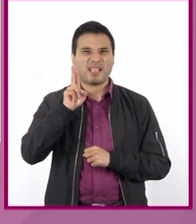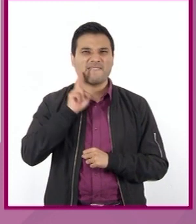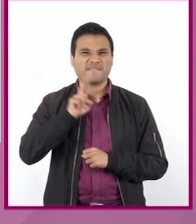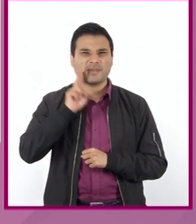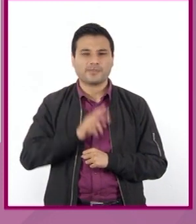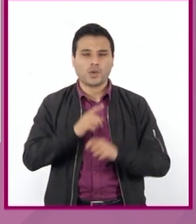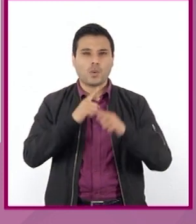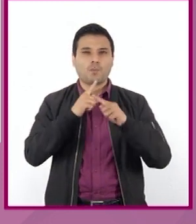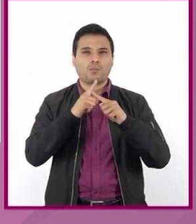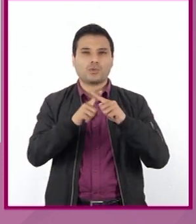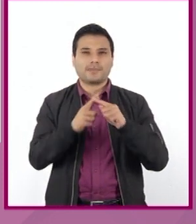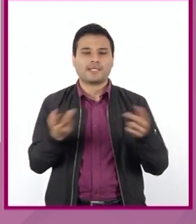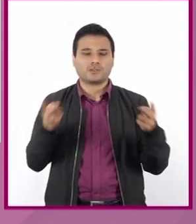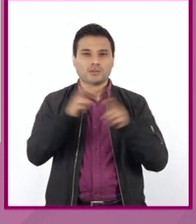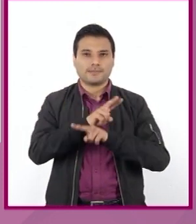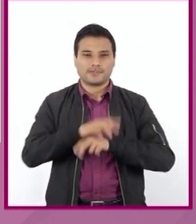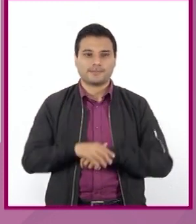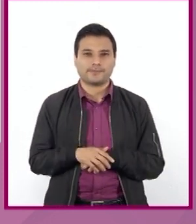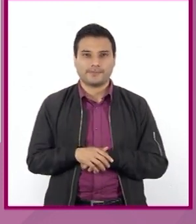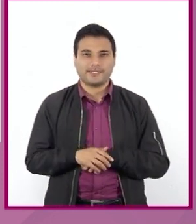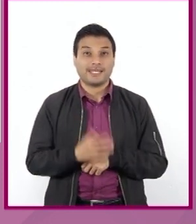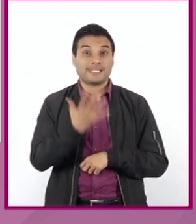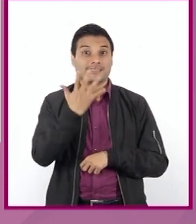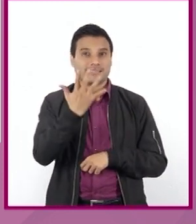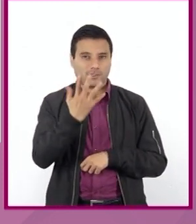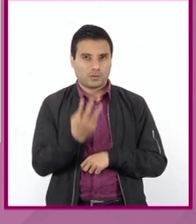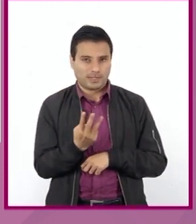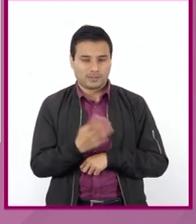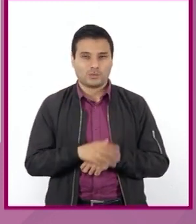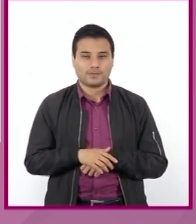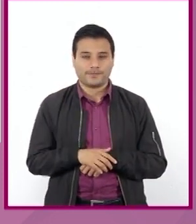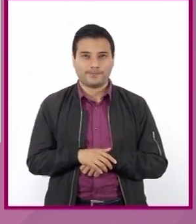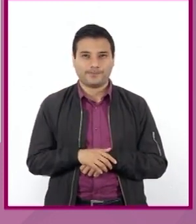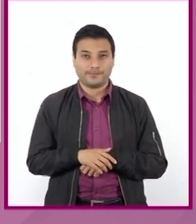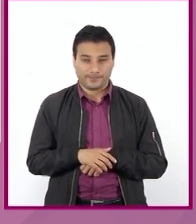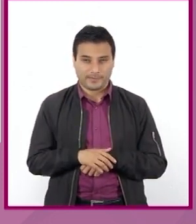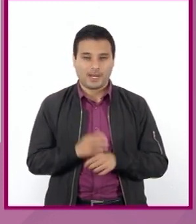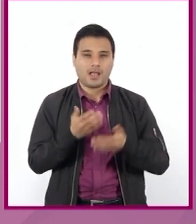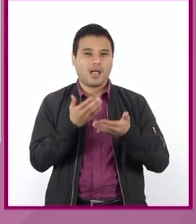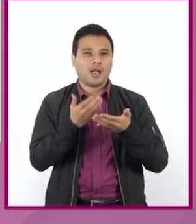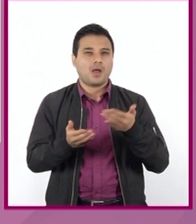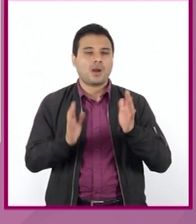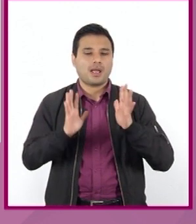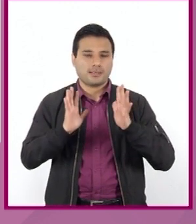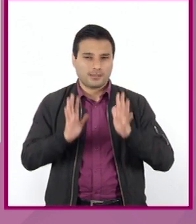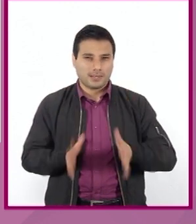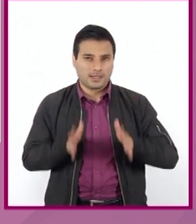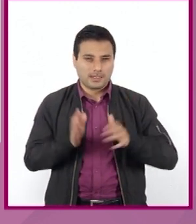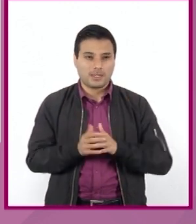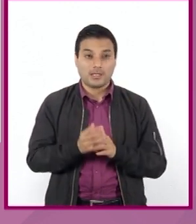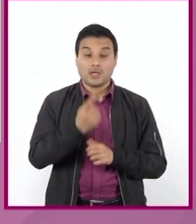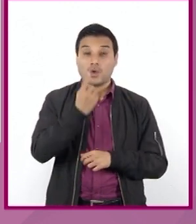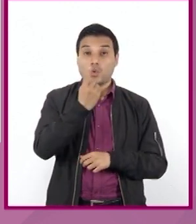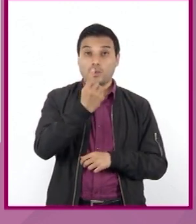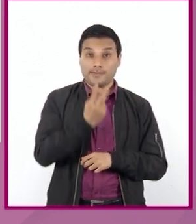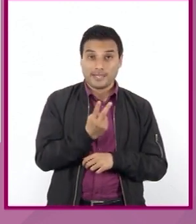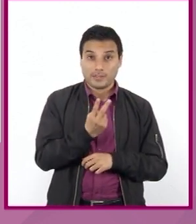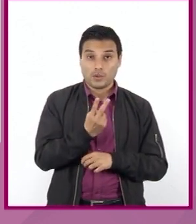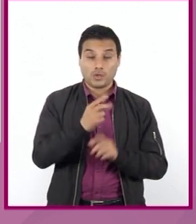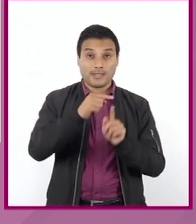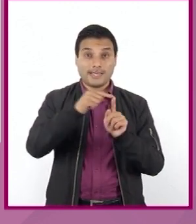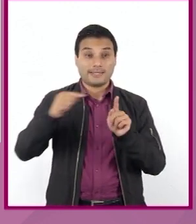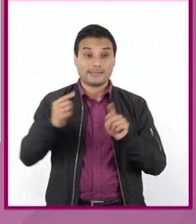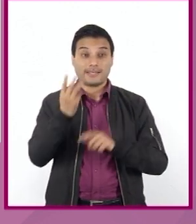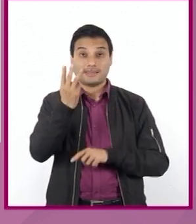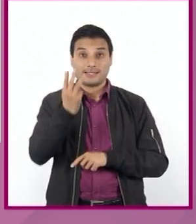multiplicativo de este, que es 5 tercios. Ahora sabemos que un medio entre 3 quintos es